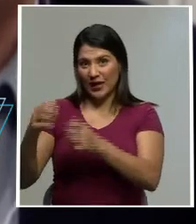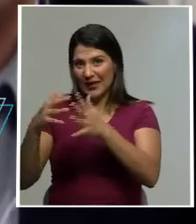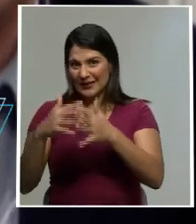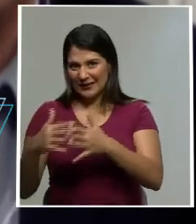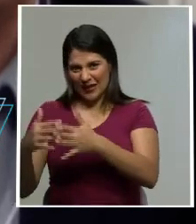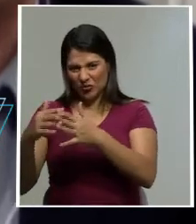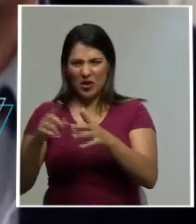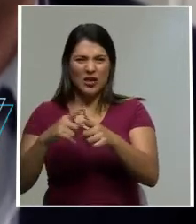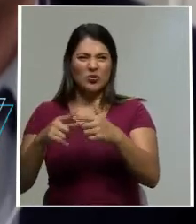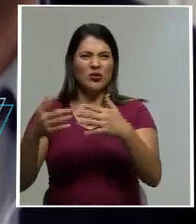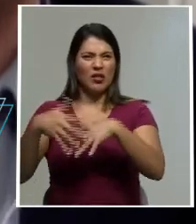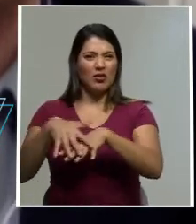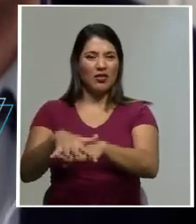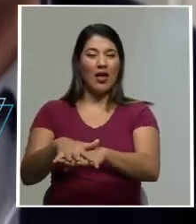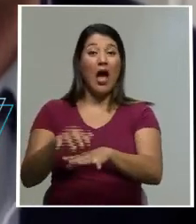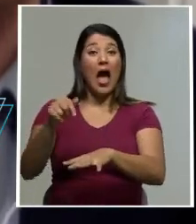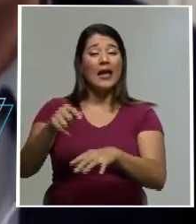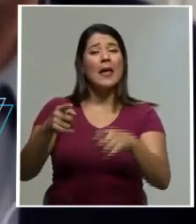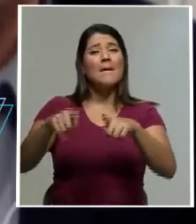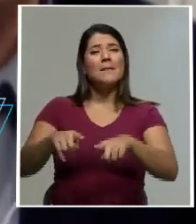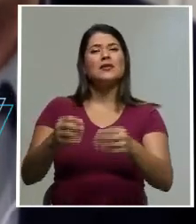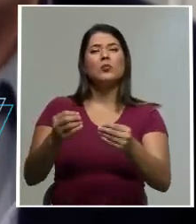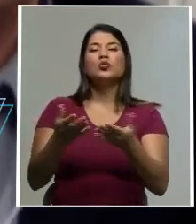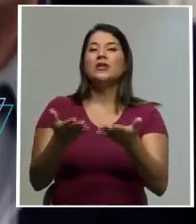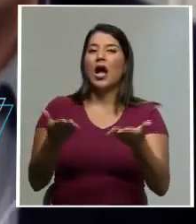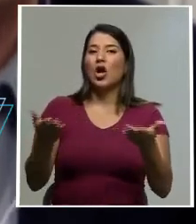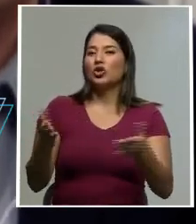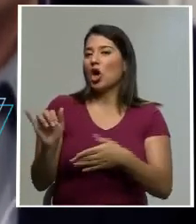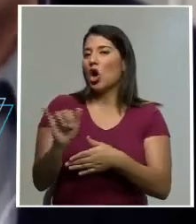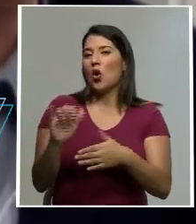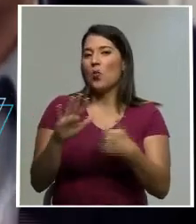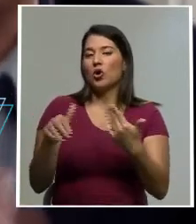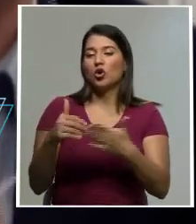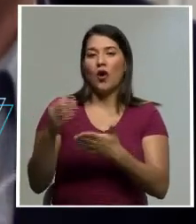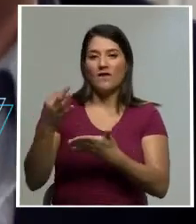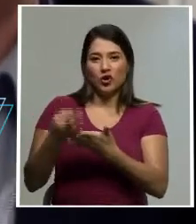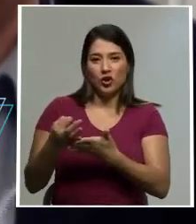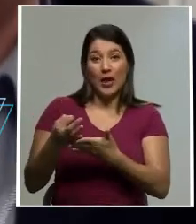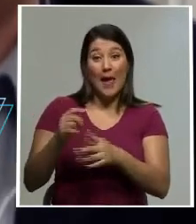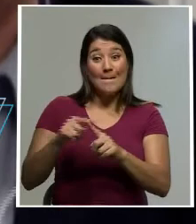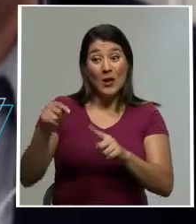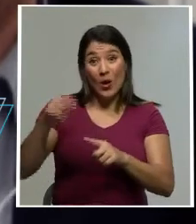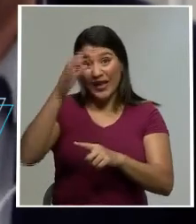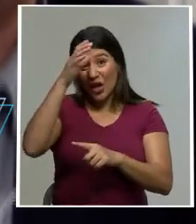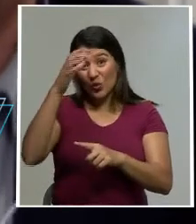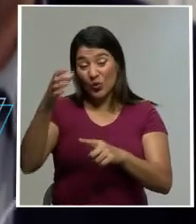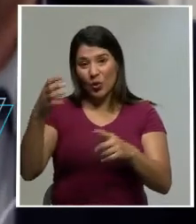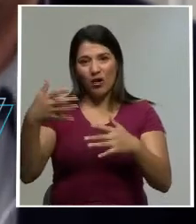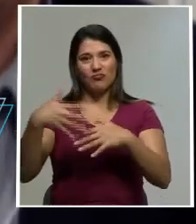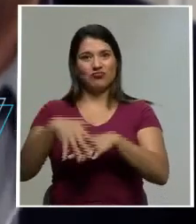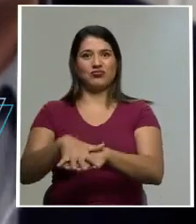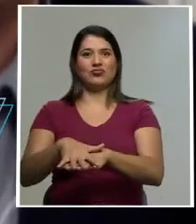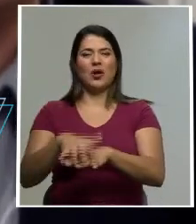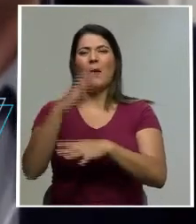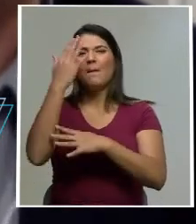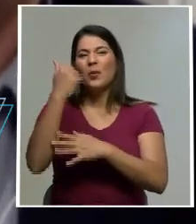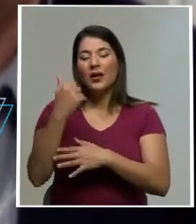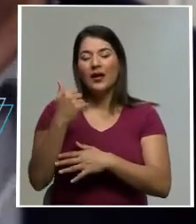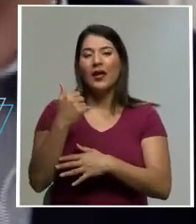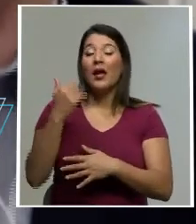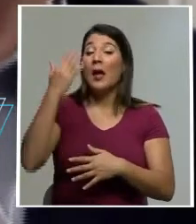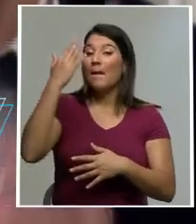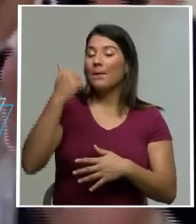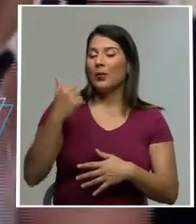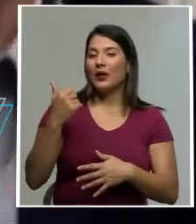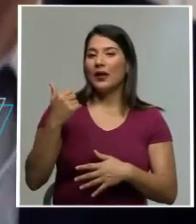realmente acá ocurren muchas cosas como en todas las fronteras, pero acá hay un choque cultural muy grande, porque acá pasa eso de